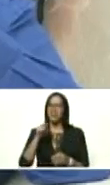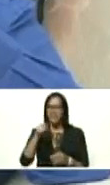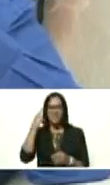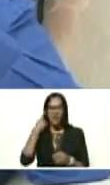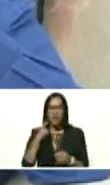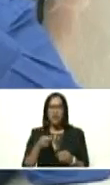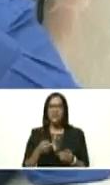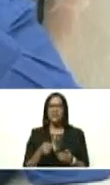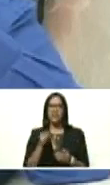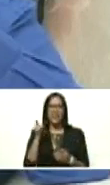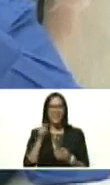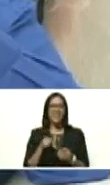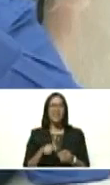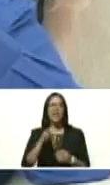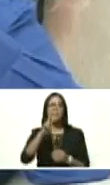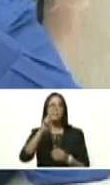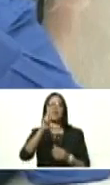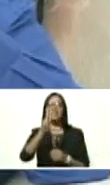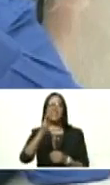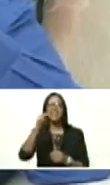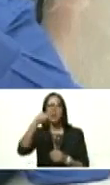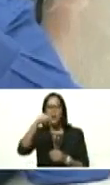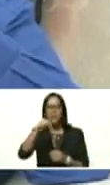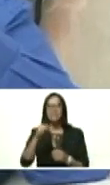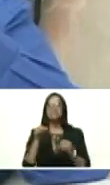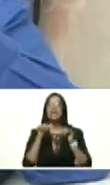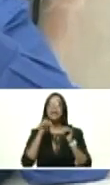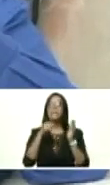ahora mismo? El 23 de noviembre de